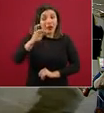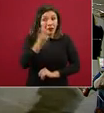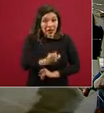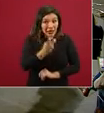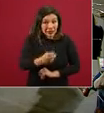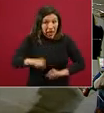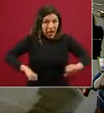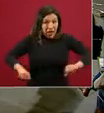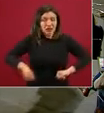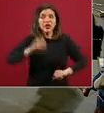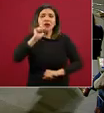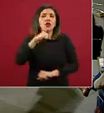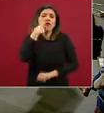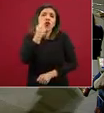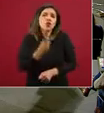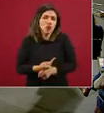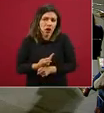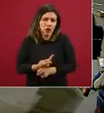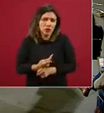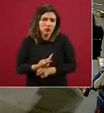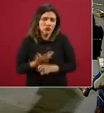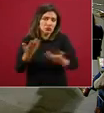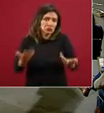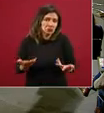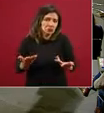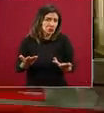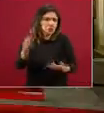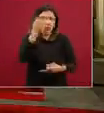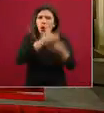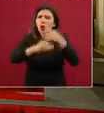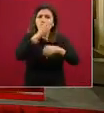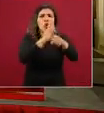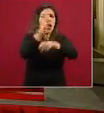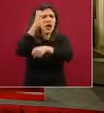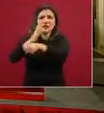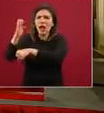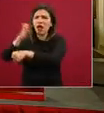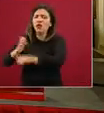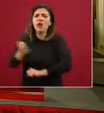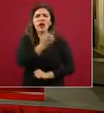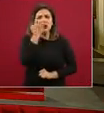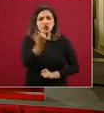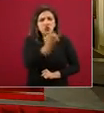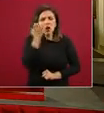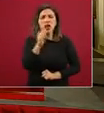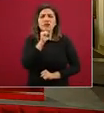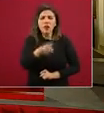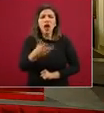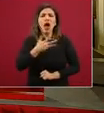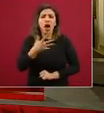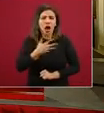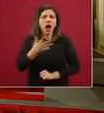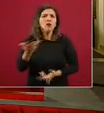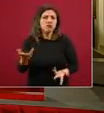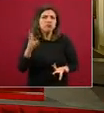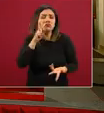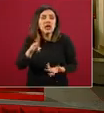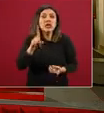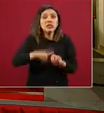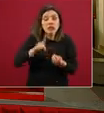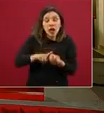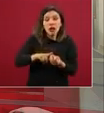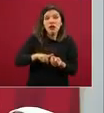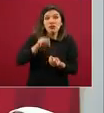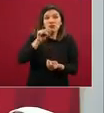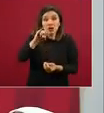actividad voluntaria en todos los estados y en todas las escuelas. Se está viendo quién